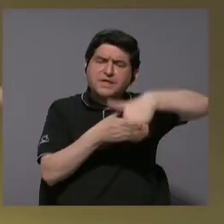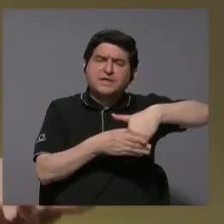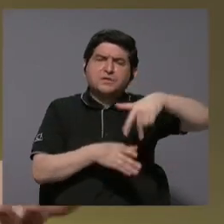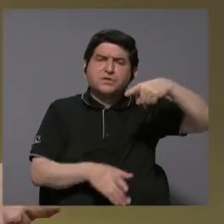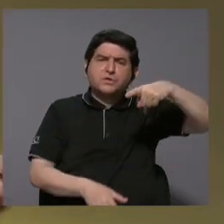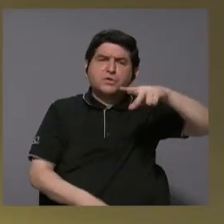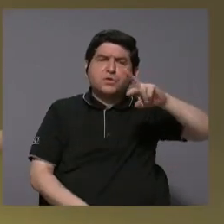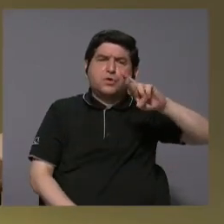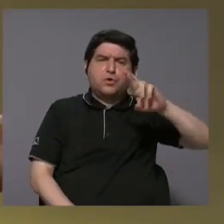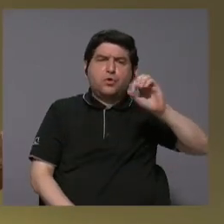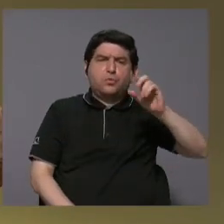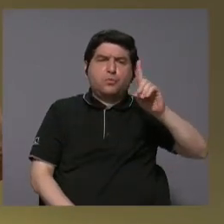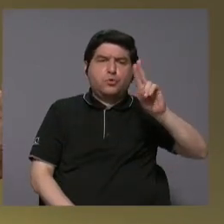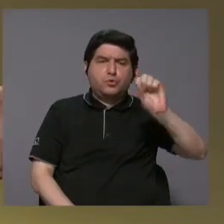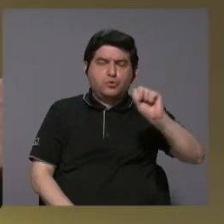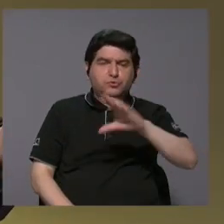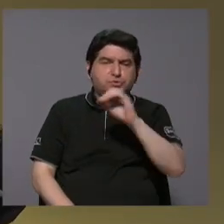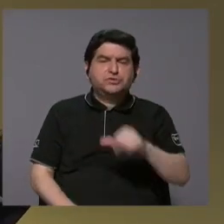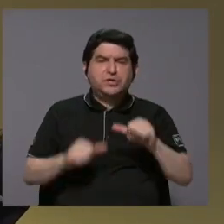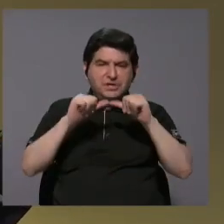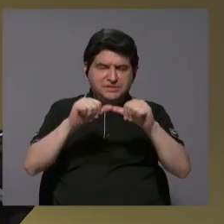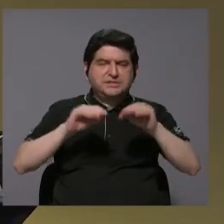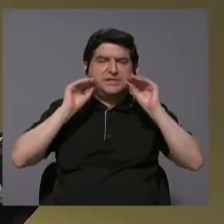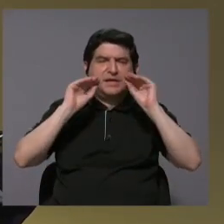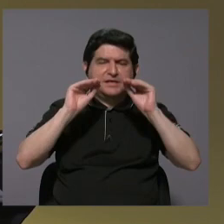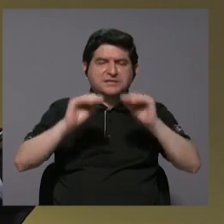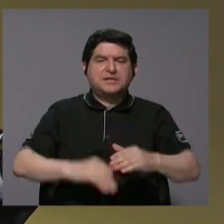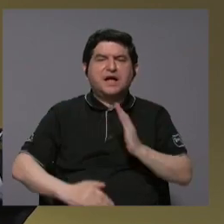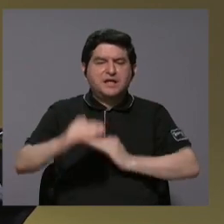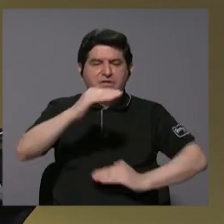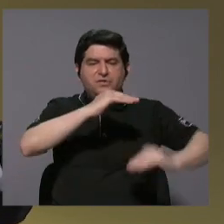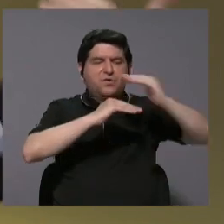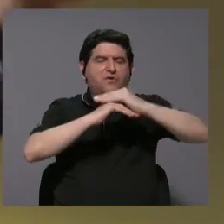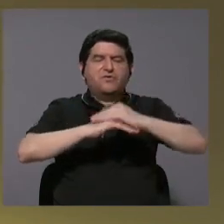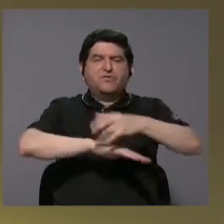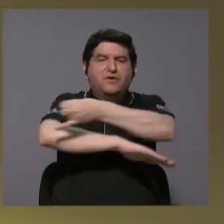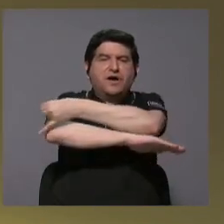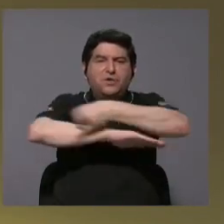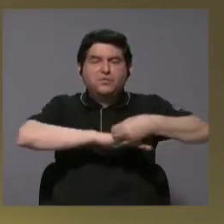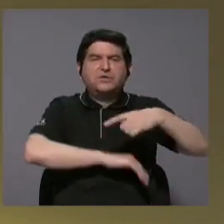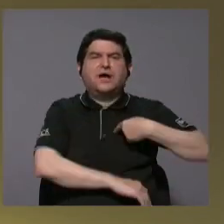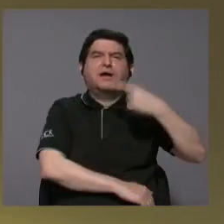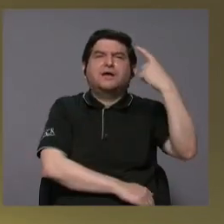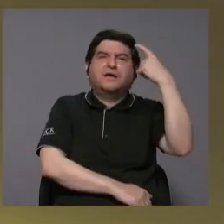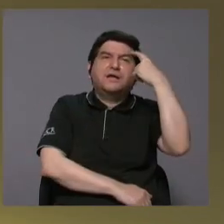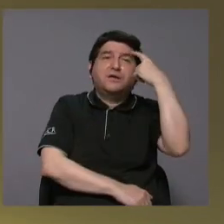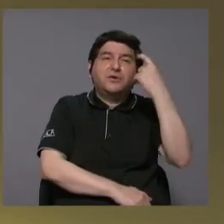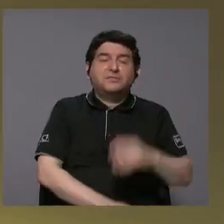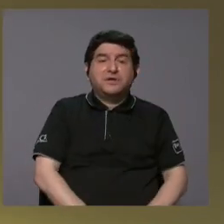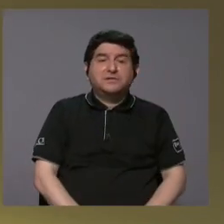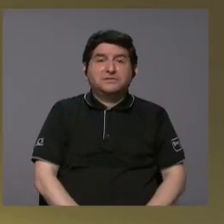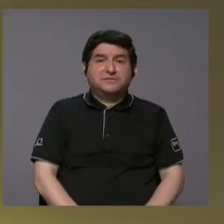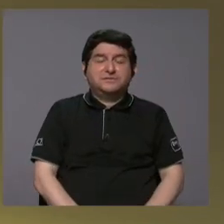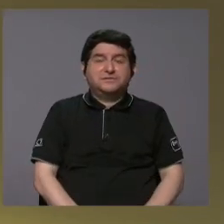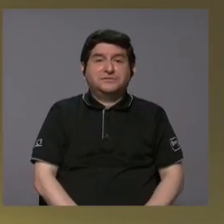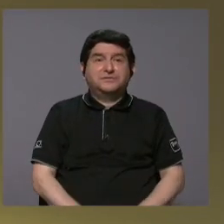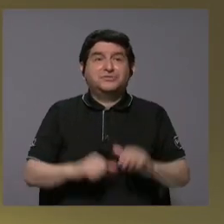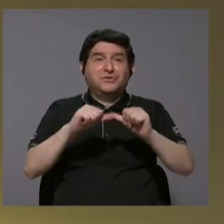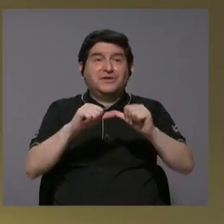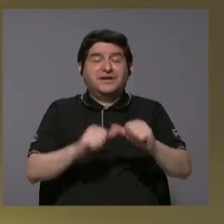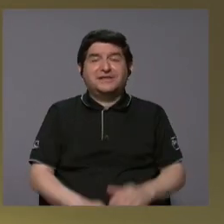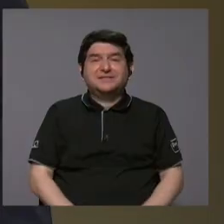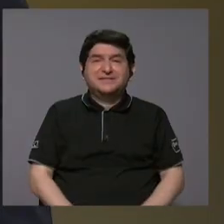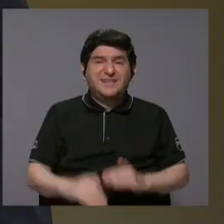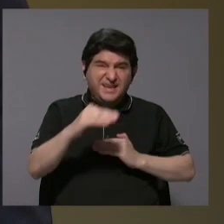dando clases en la Facultad de Ingeniería, que yo todavía pienso que está a espaldas